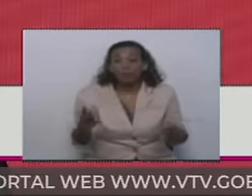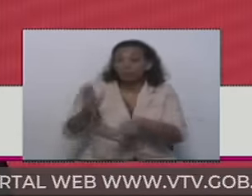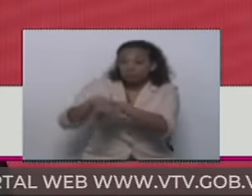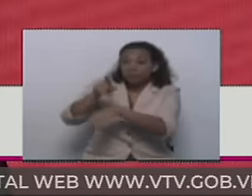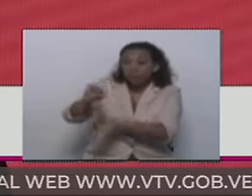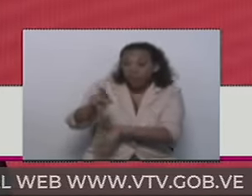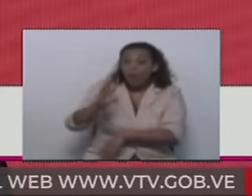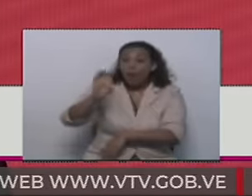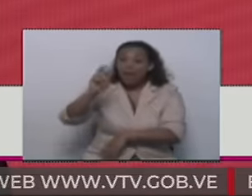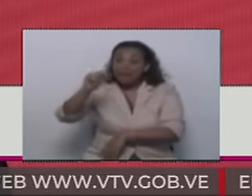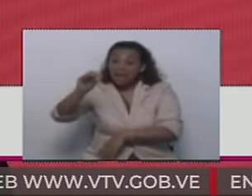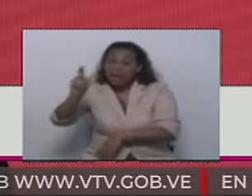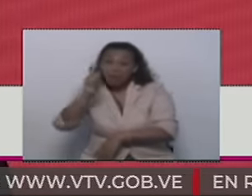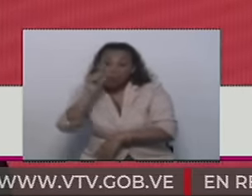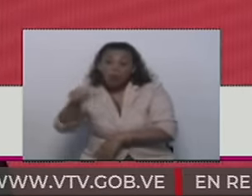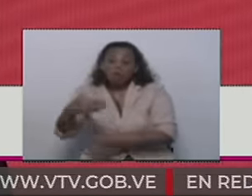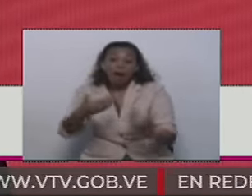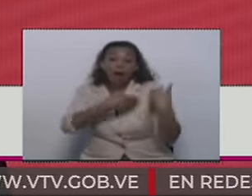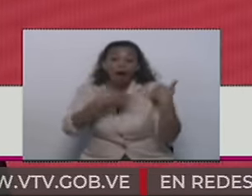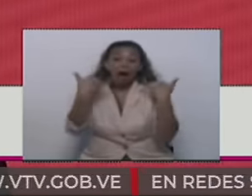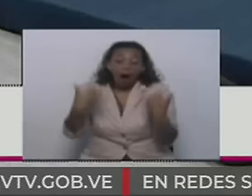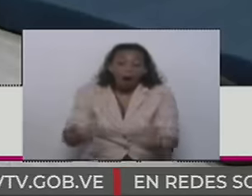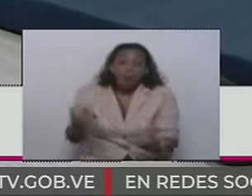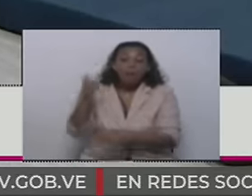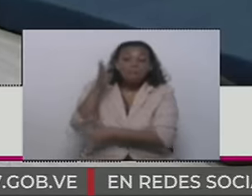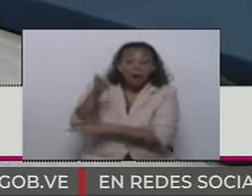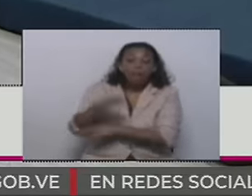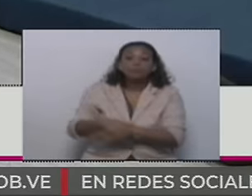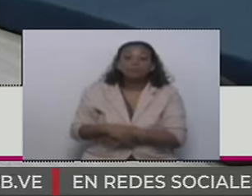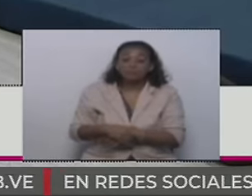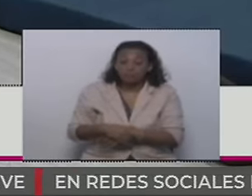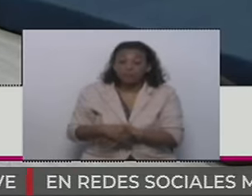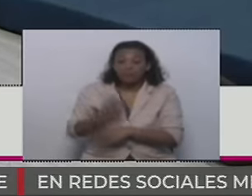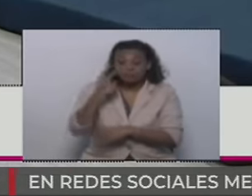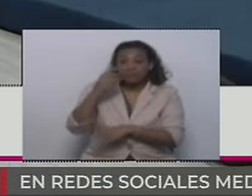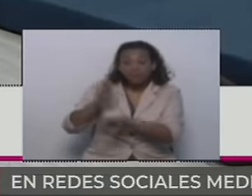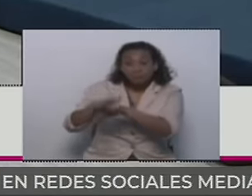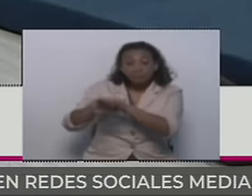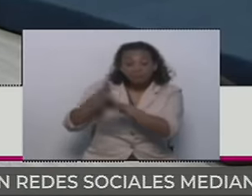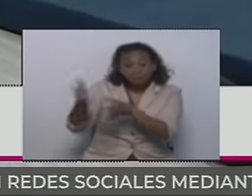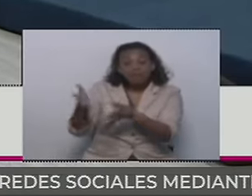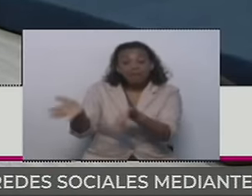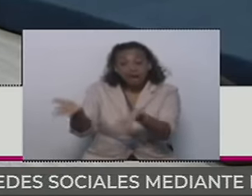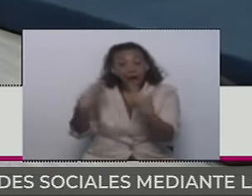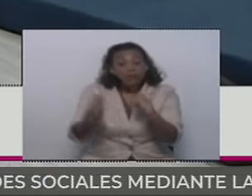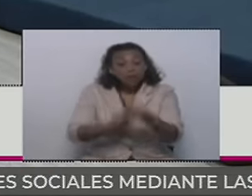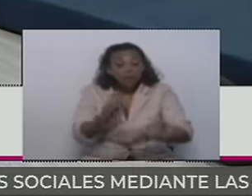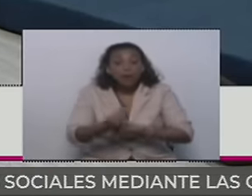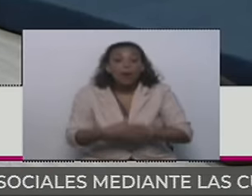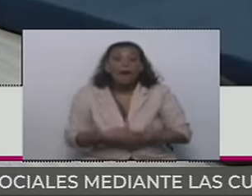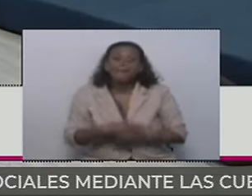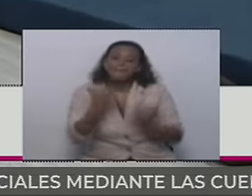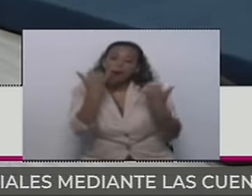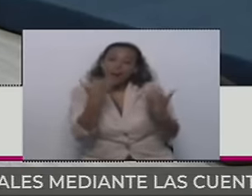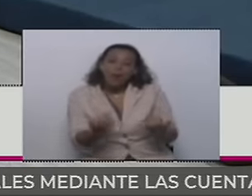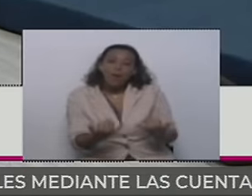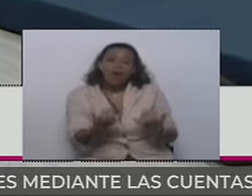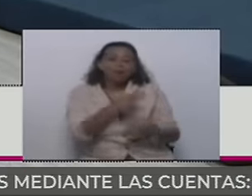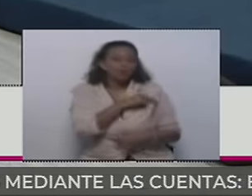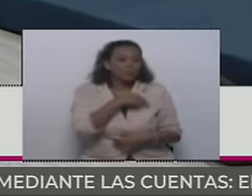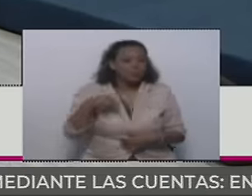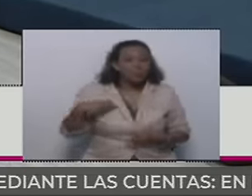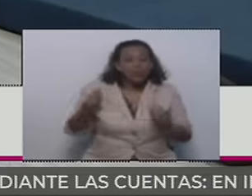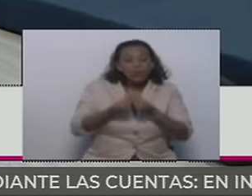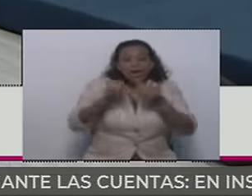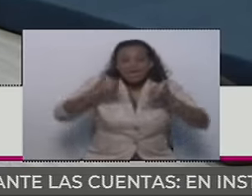Sí. Esa es tu tarea. Benito y Ernesto. Sí, señor. Ah, pero tenemos aquí con nosotros a